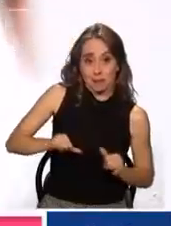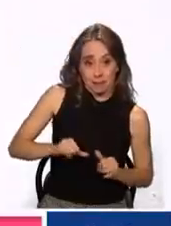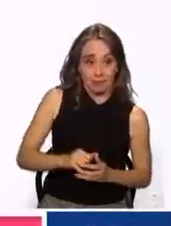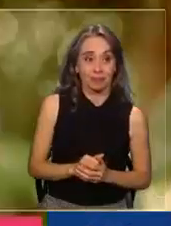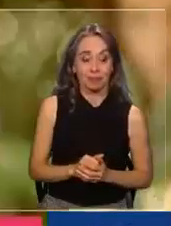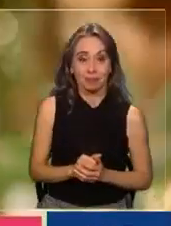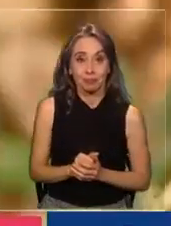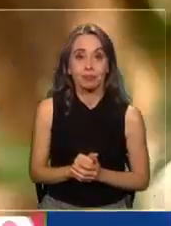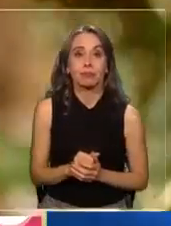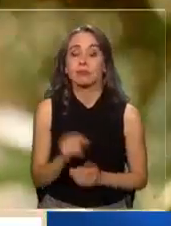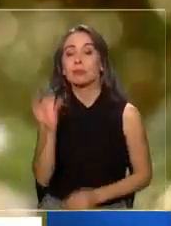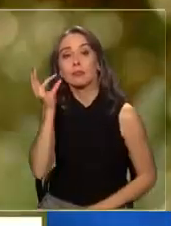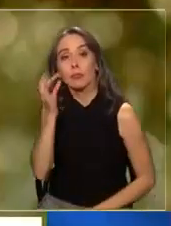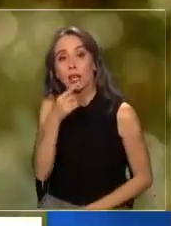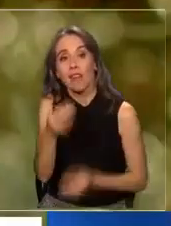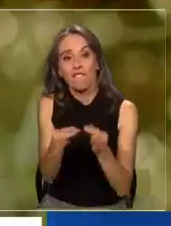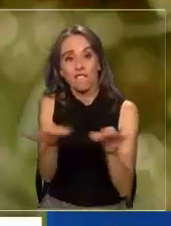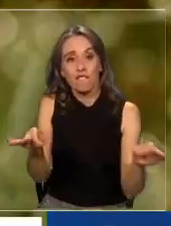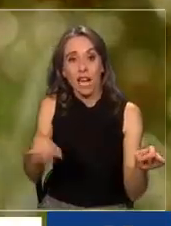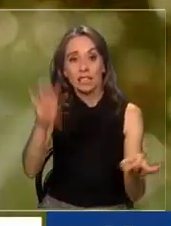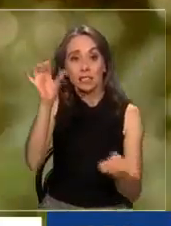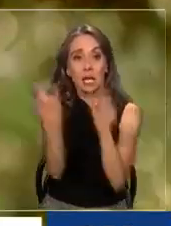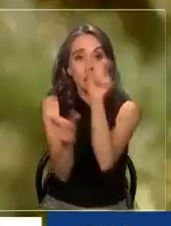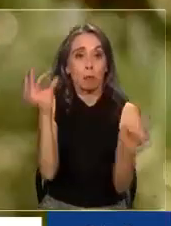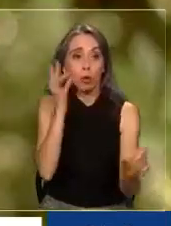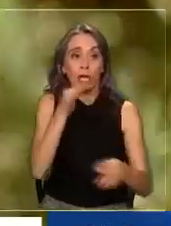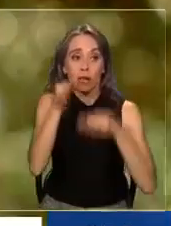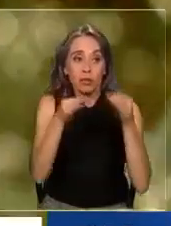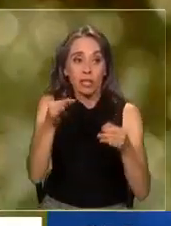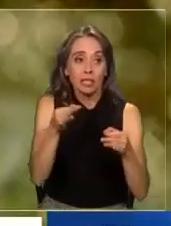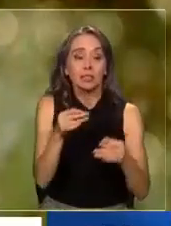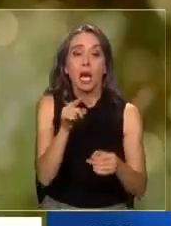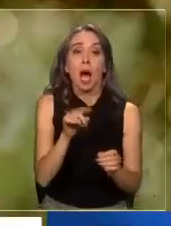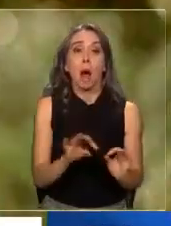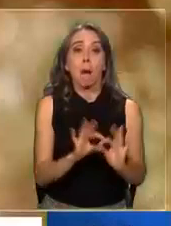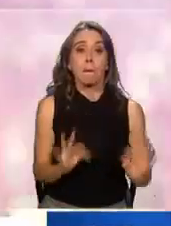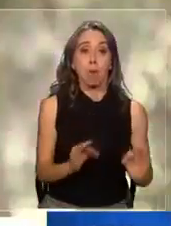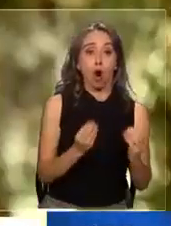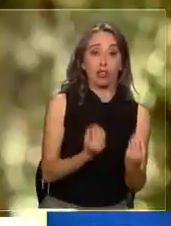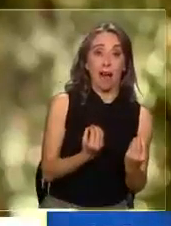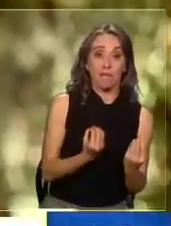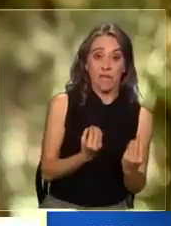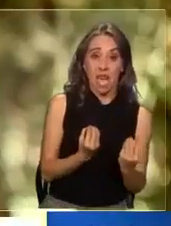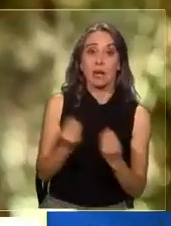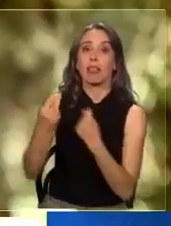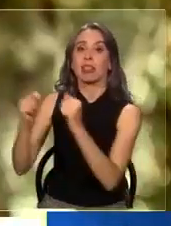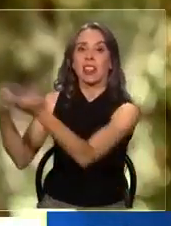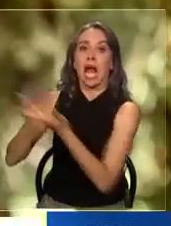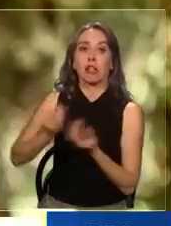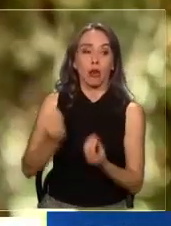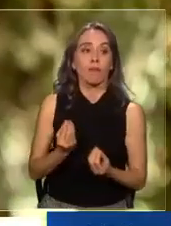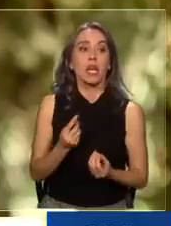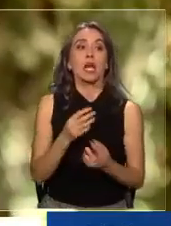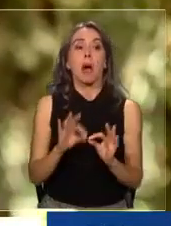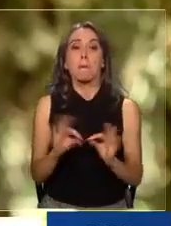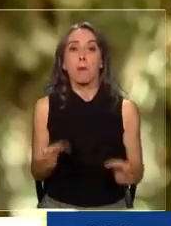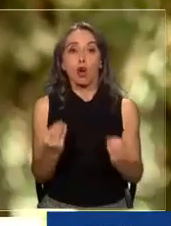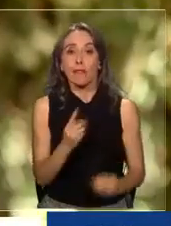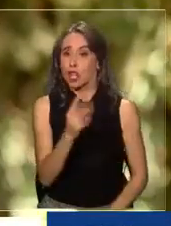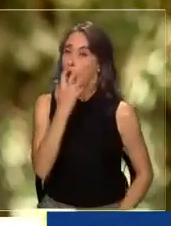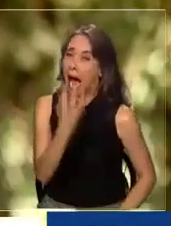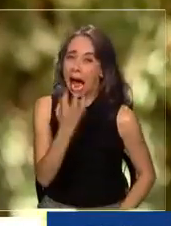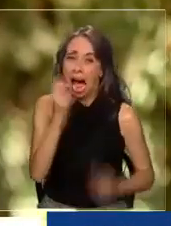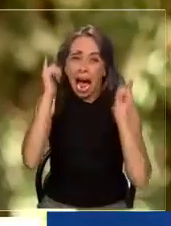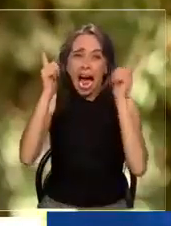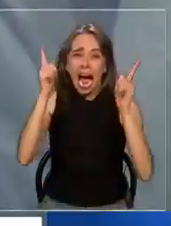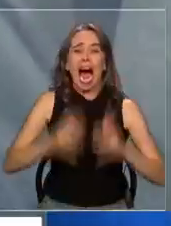Una de las frases más recurrentes de las mujeres era que había que portarse bien para que te trataran bien. El portarse bien significaba no gritar, no hacer mucho